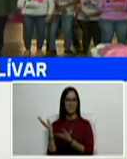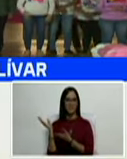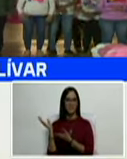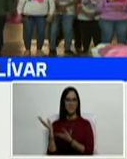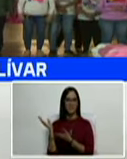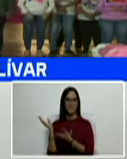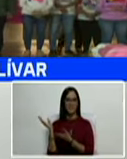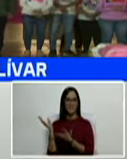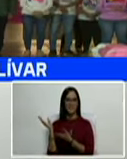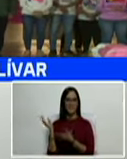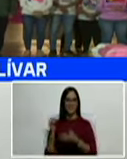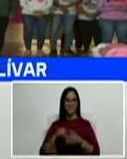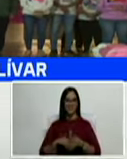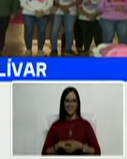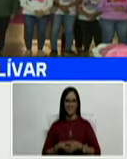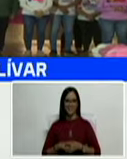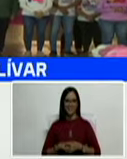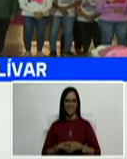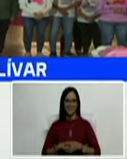Eloína. ¿Cómo estás?